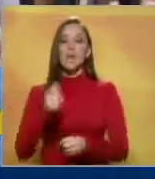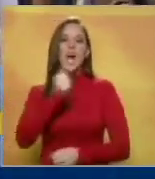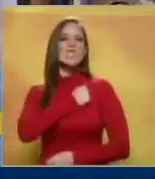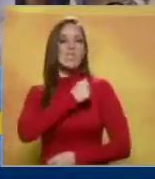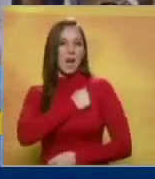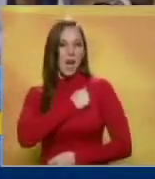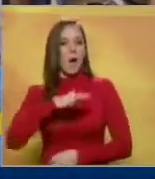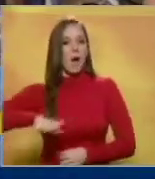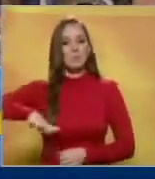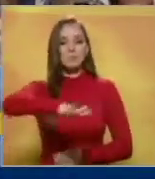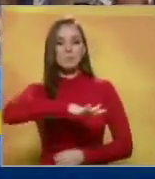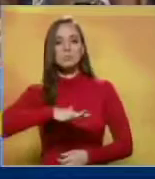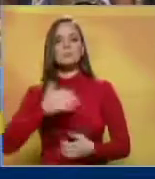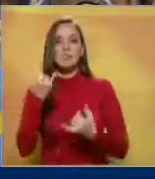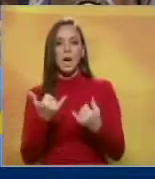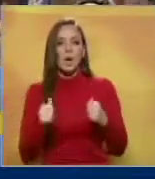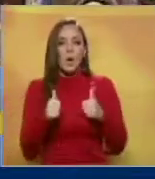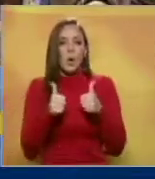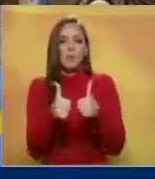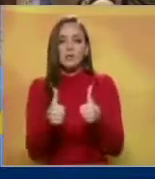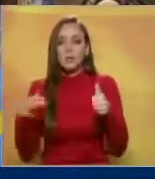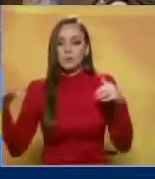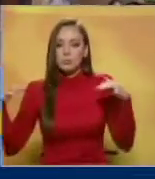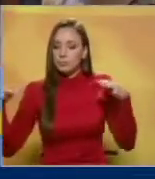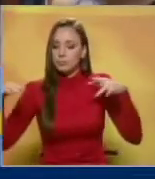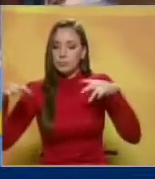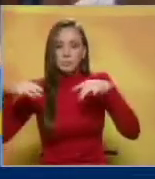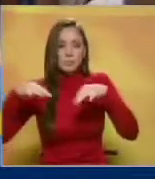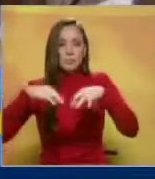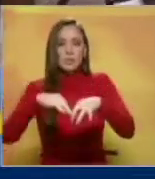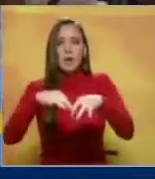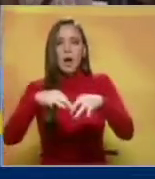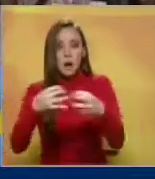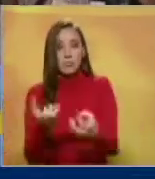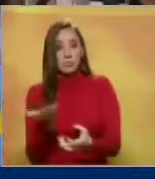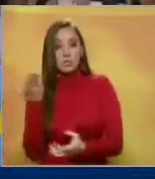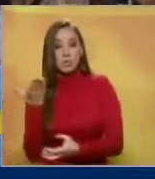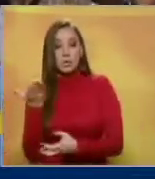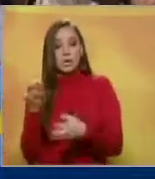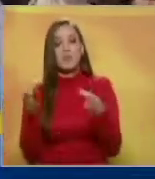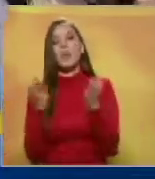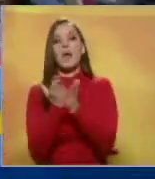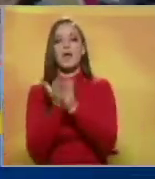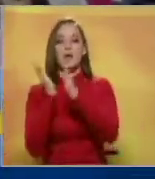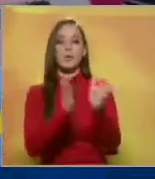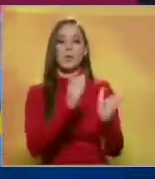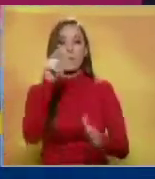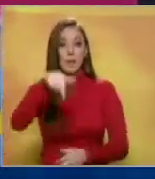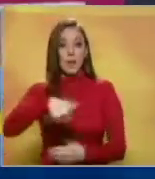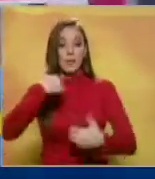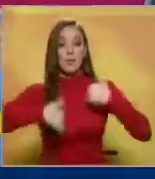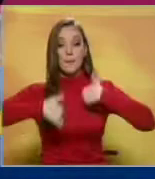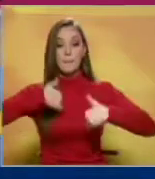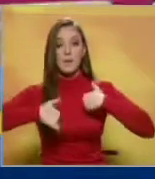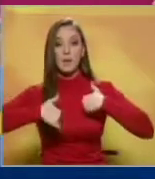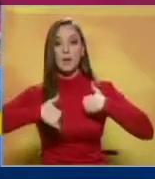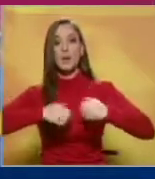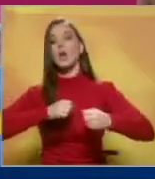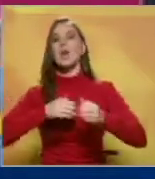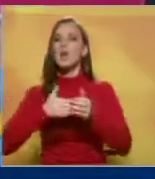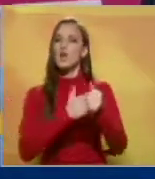ya ha comenzado a agruparse un número importante de estudiantes recordemos que para este miércoles los dirigentes del movimiento estudiantil